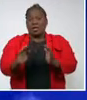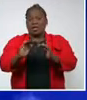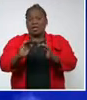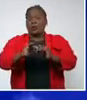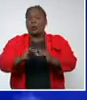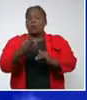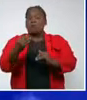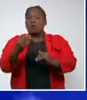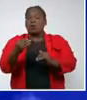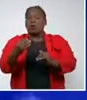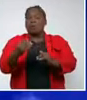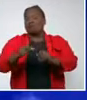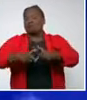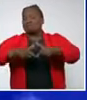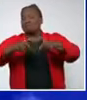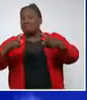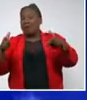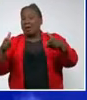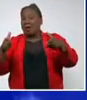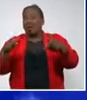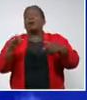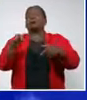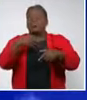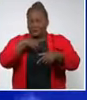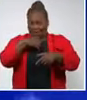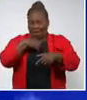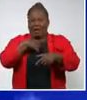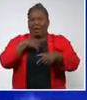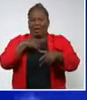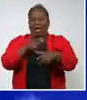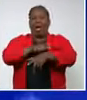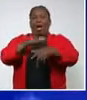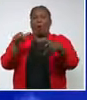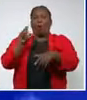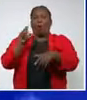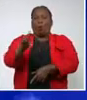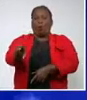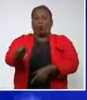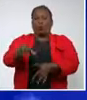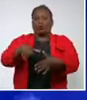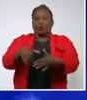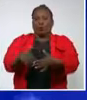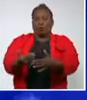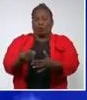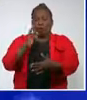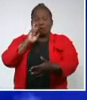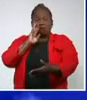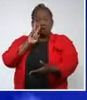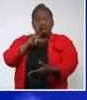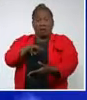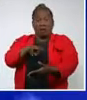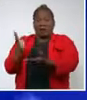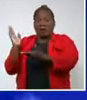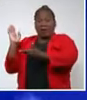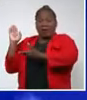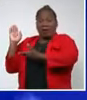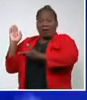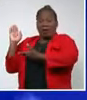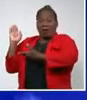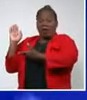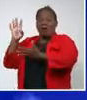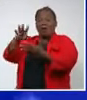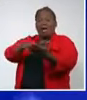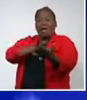sin embargo, viene teniendo un aumento en los últimos días, como se puede ver en el gráfico que está